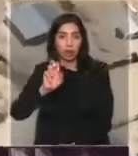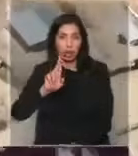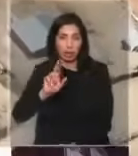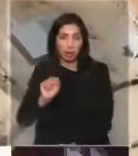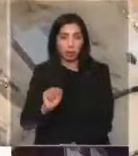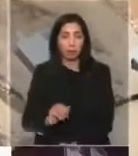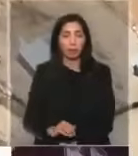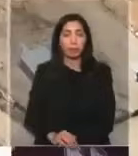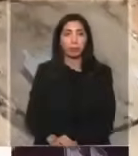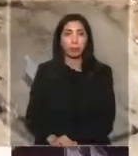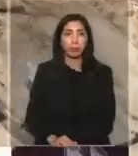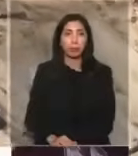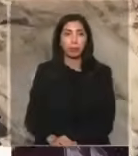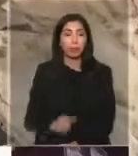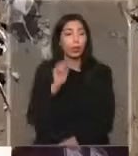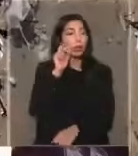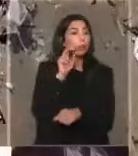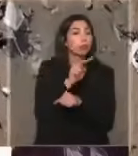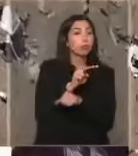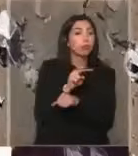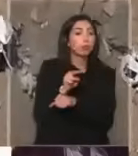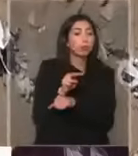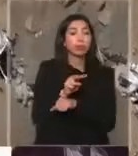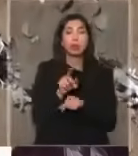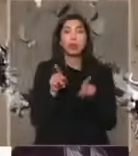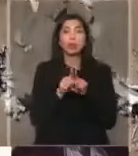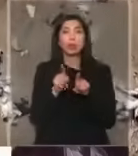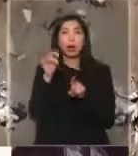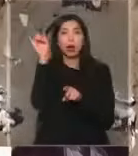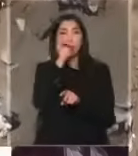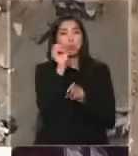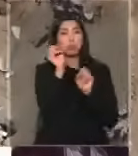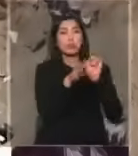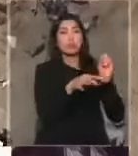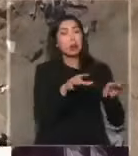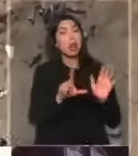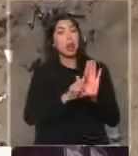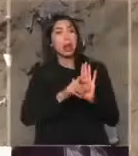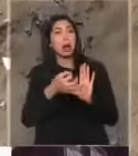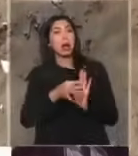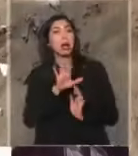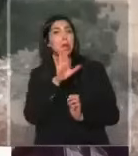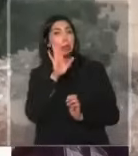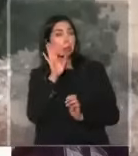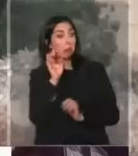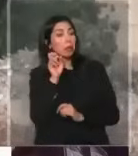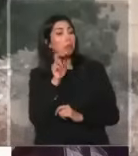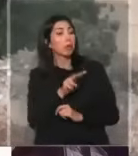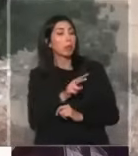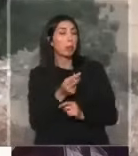A primera vista parece una faena de descarga de escombros bien establecida y en permanente actividad.